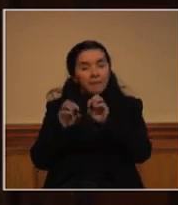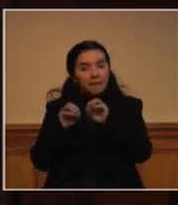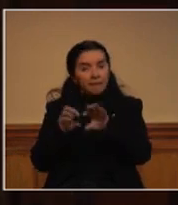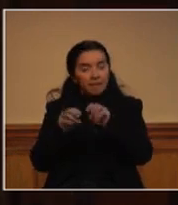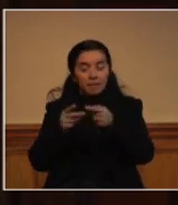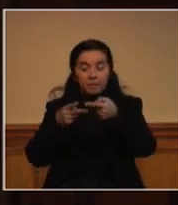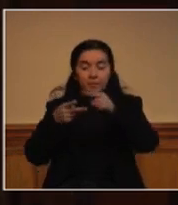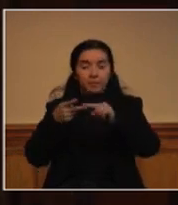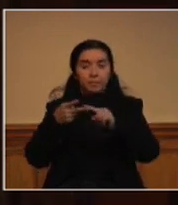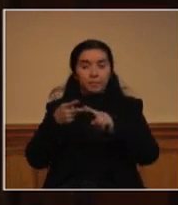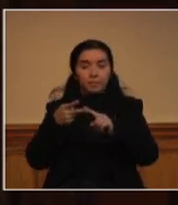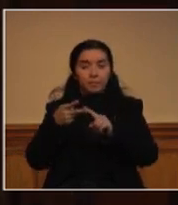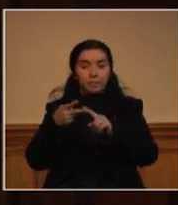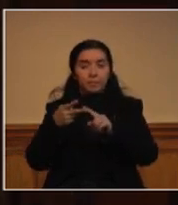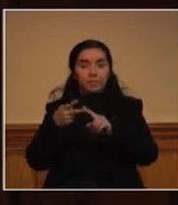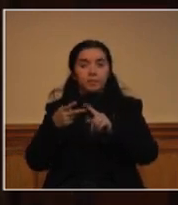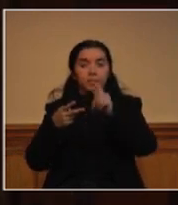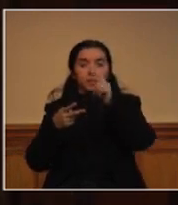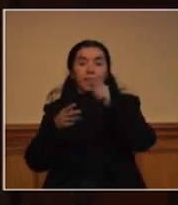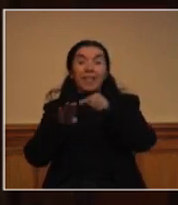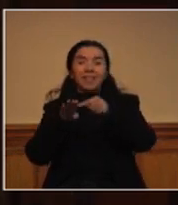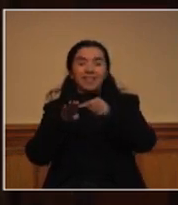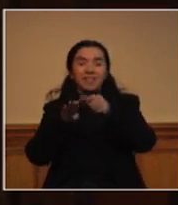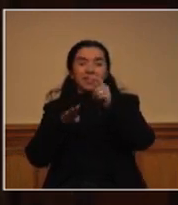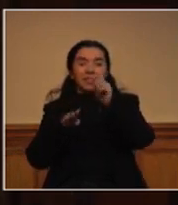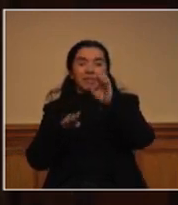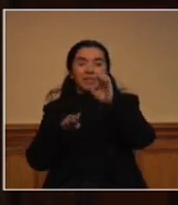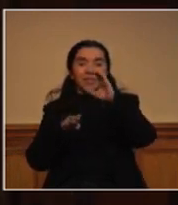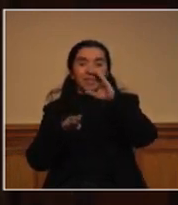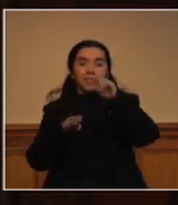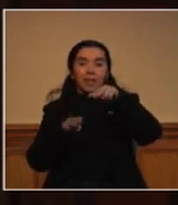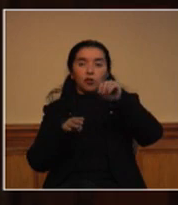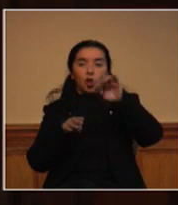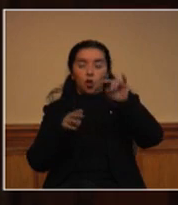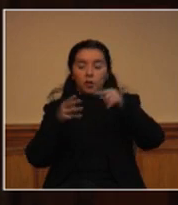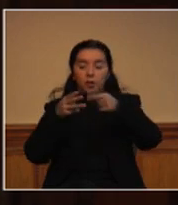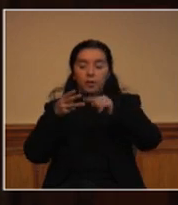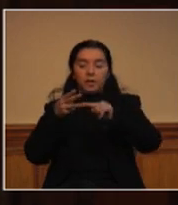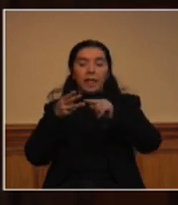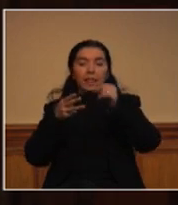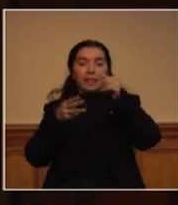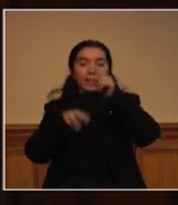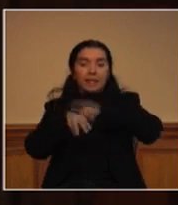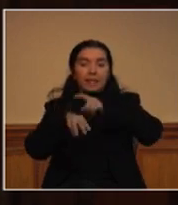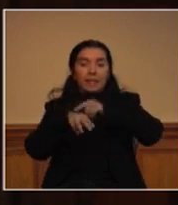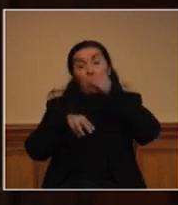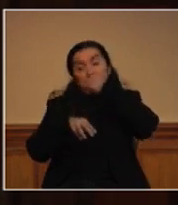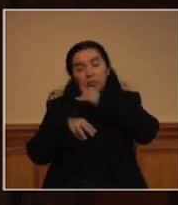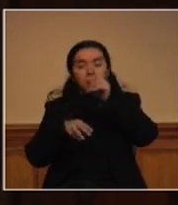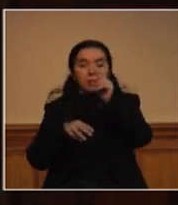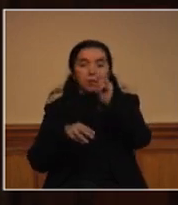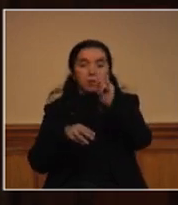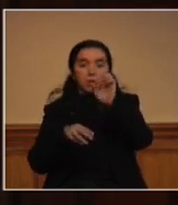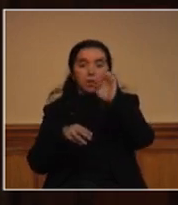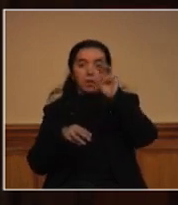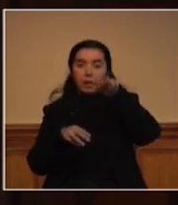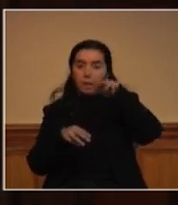El segundo sería tecnología. Y el tercero, tiempo. Estas serían las tres